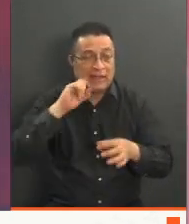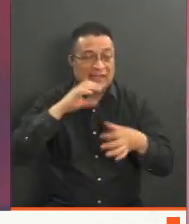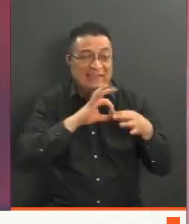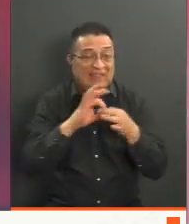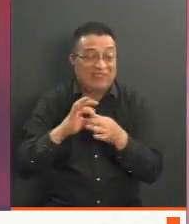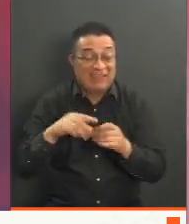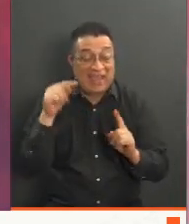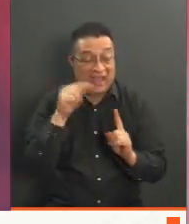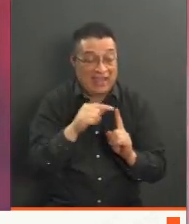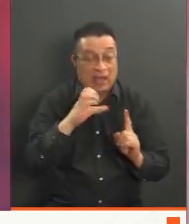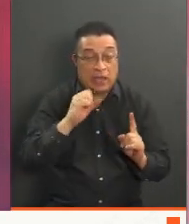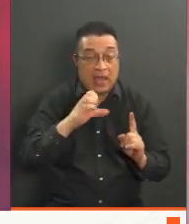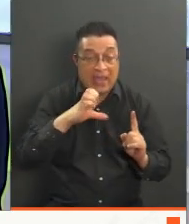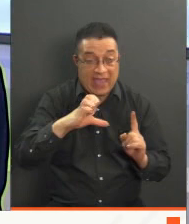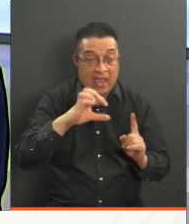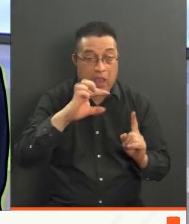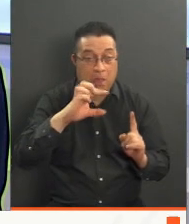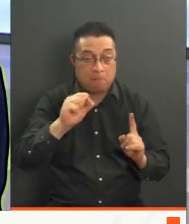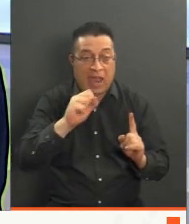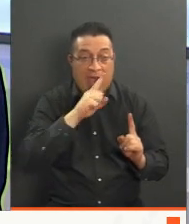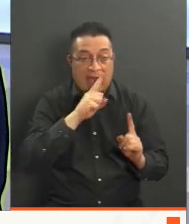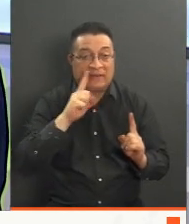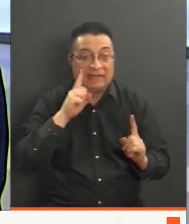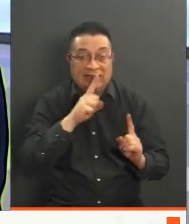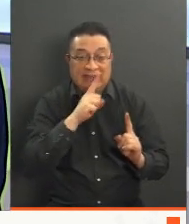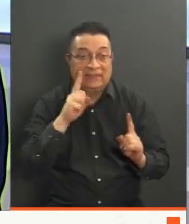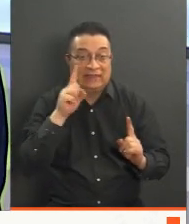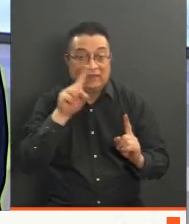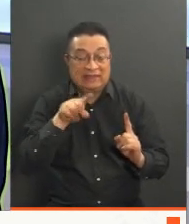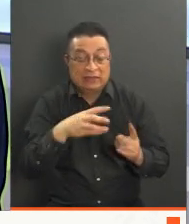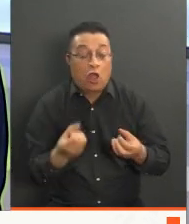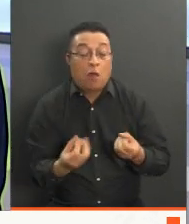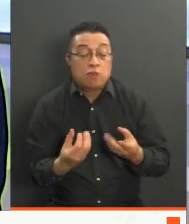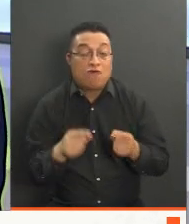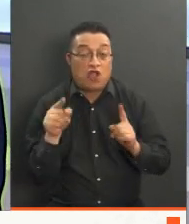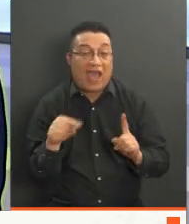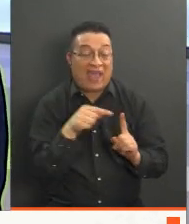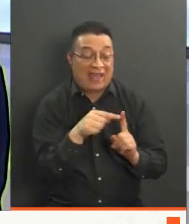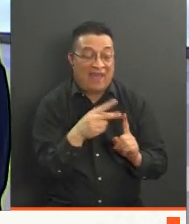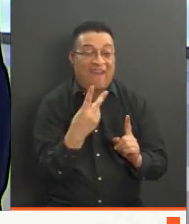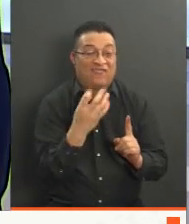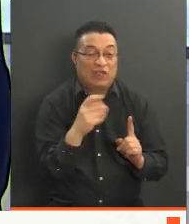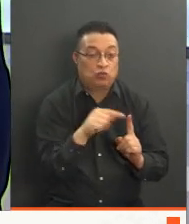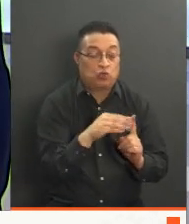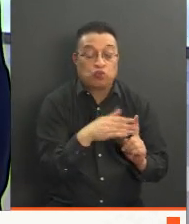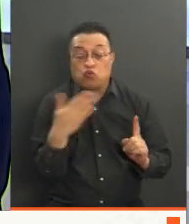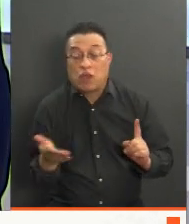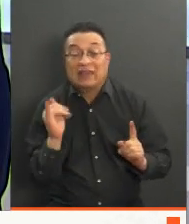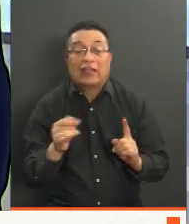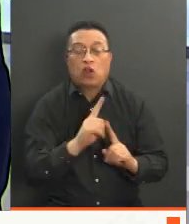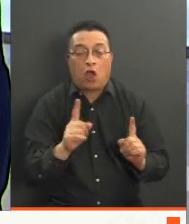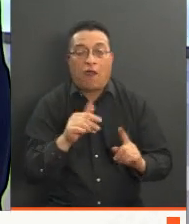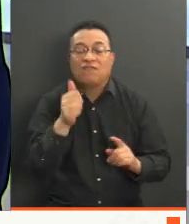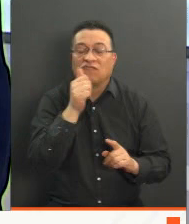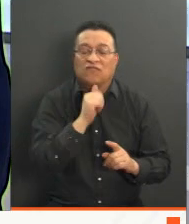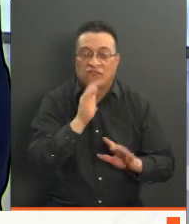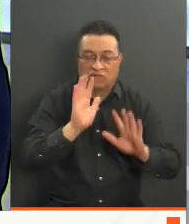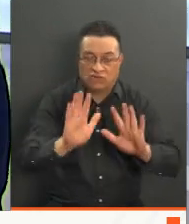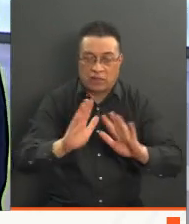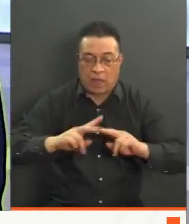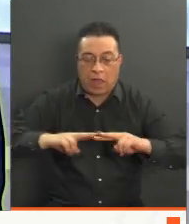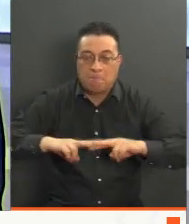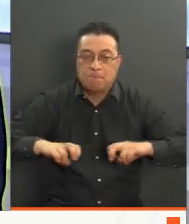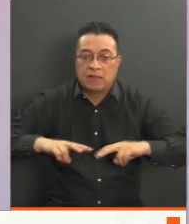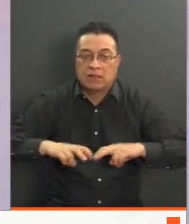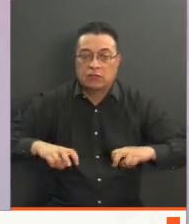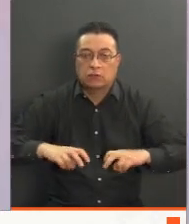esta hepatitis haya sido causado por ese adenovirus. Todavía falta un poco más de investigación. Bueno,